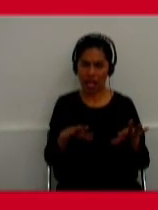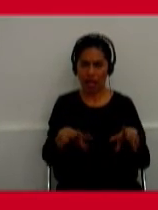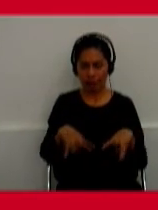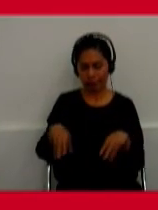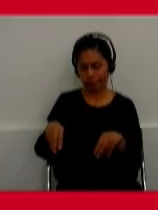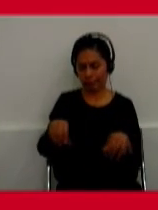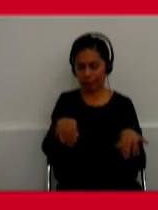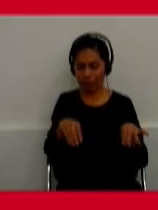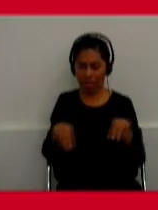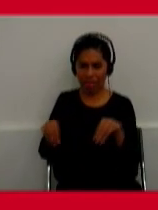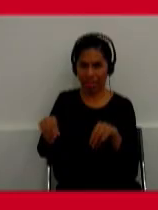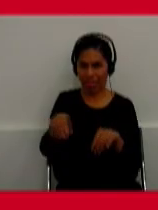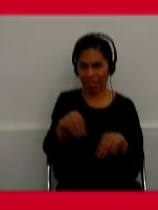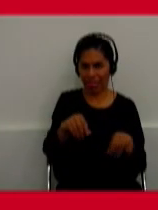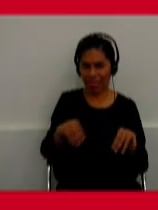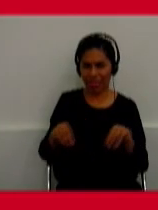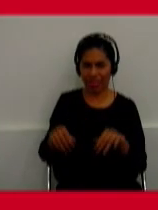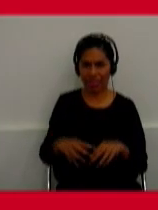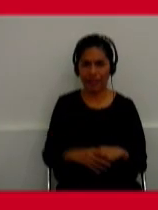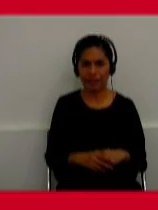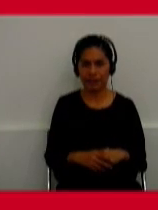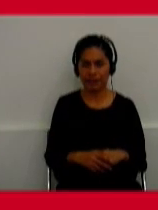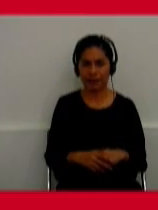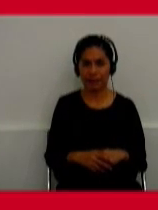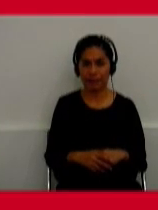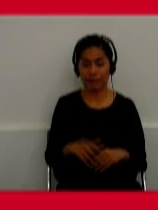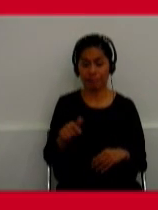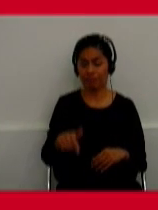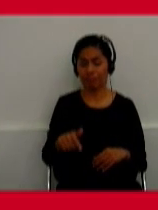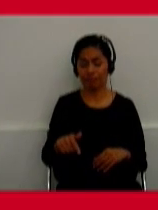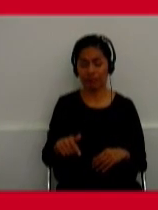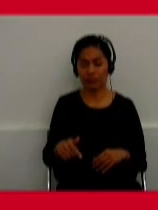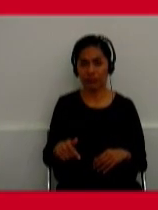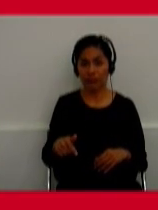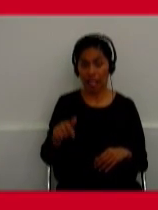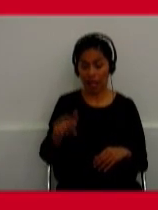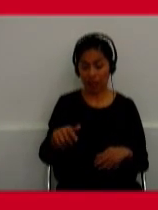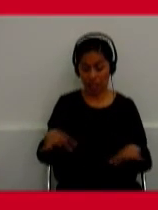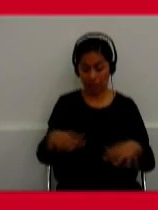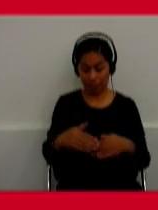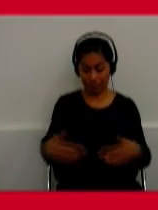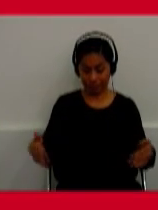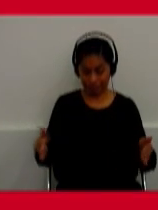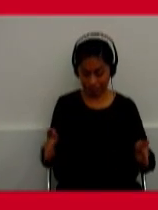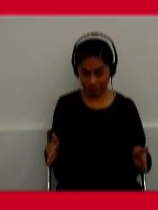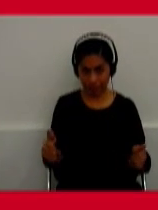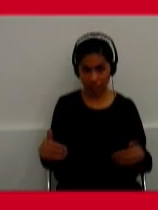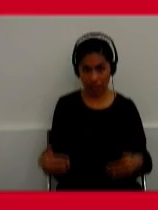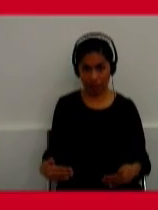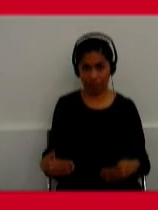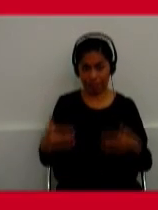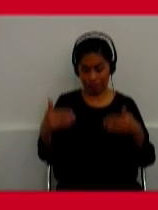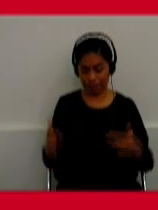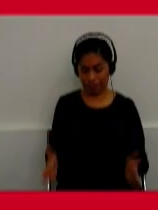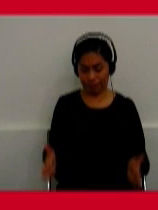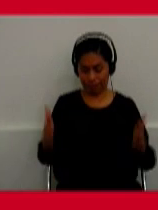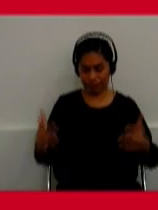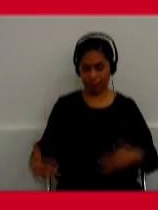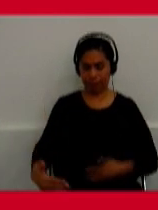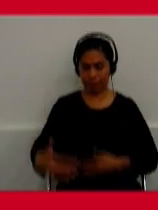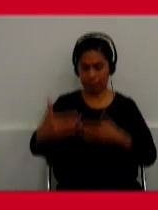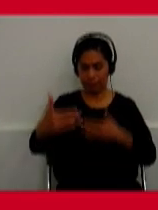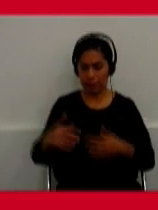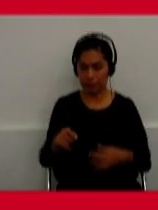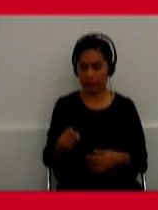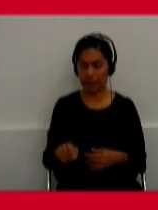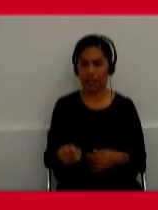lo que hace el sistema de espesamiento es el relave entra en contacto con un floculante. Este floculante,